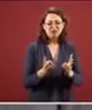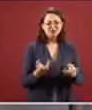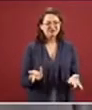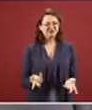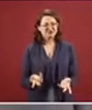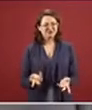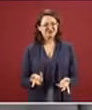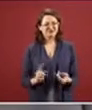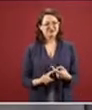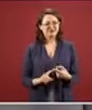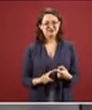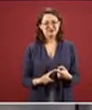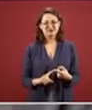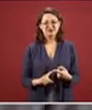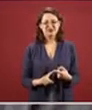¿Qué